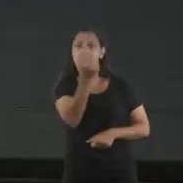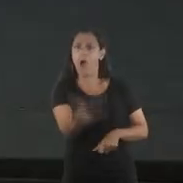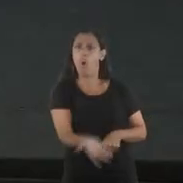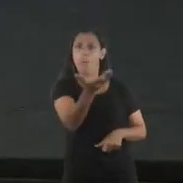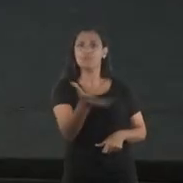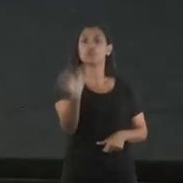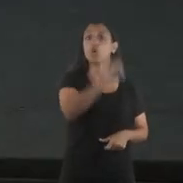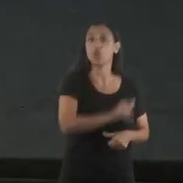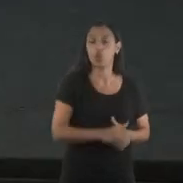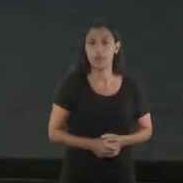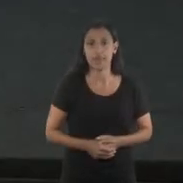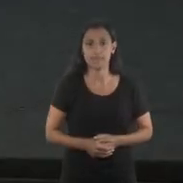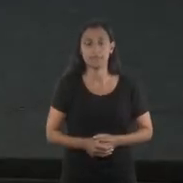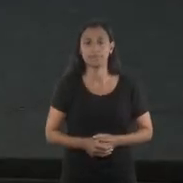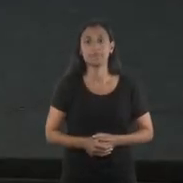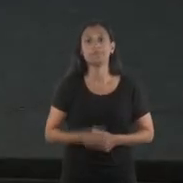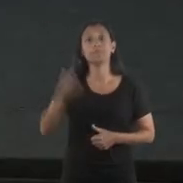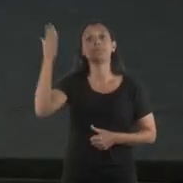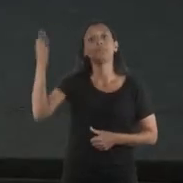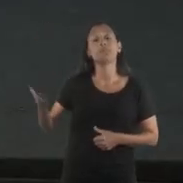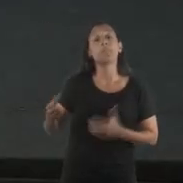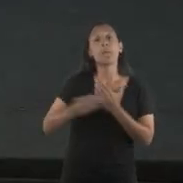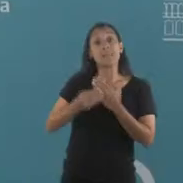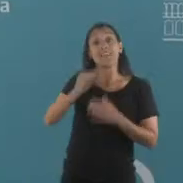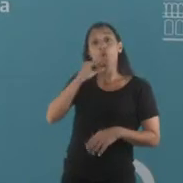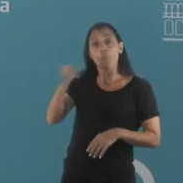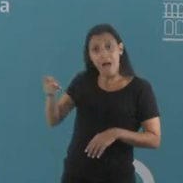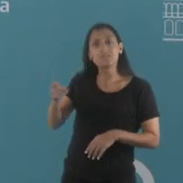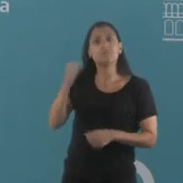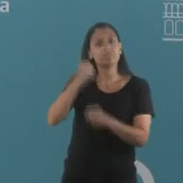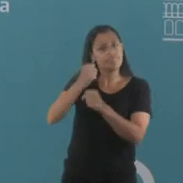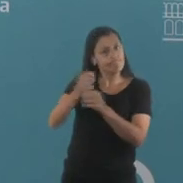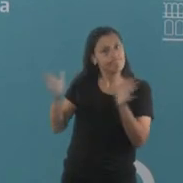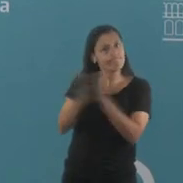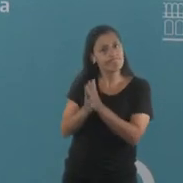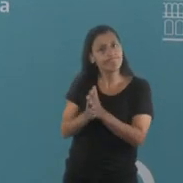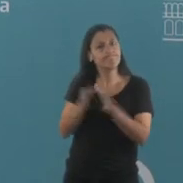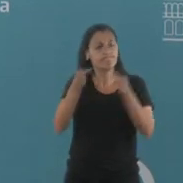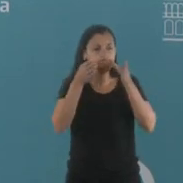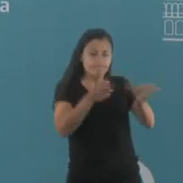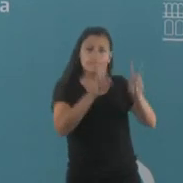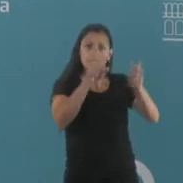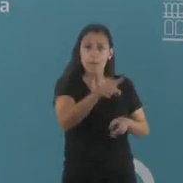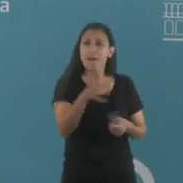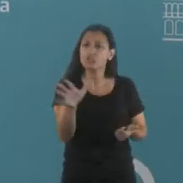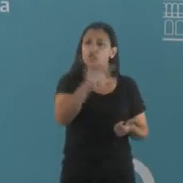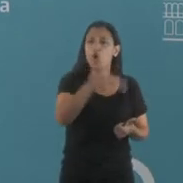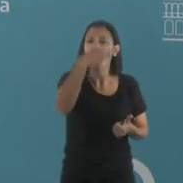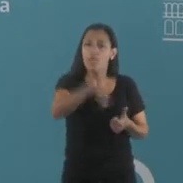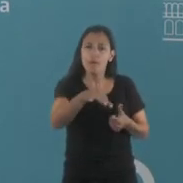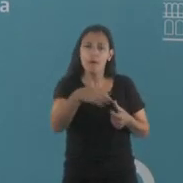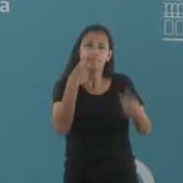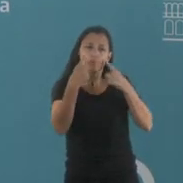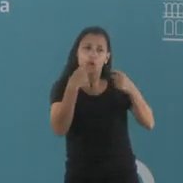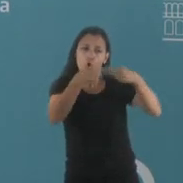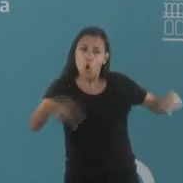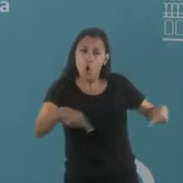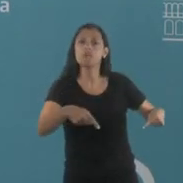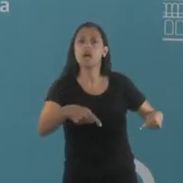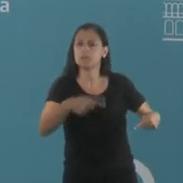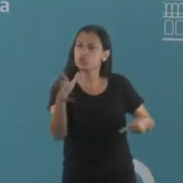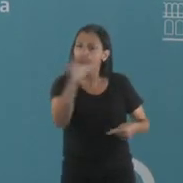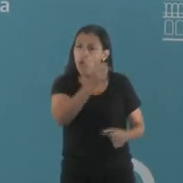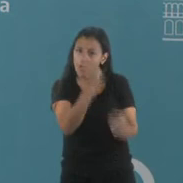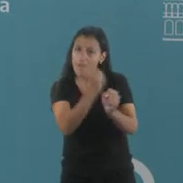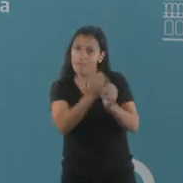Gracias. El ministro Massa y el secretario Tombolini están trabajando en el tema. Todos los días hay que hacer correcciones, todos los días se está trabajando, va a